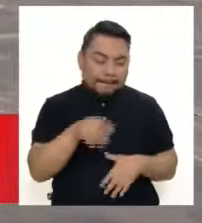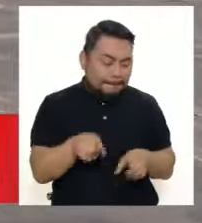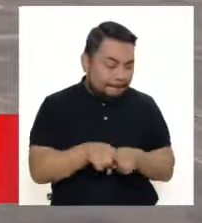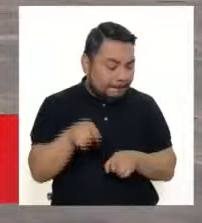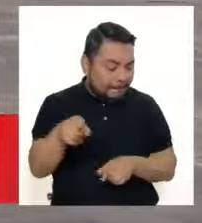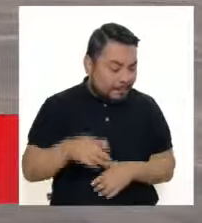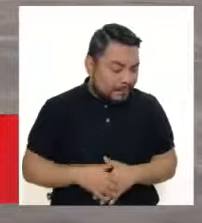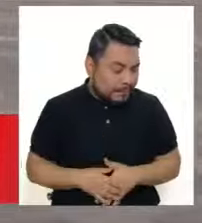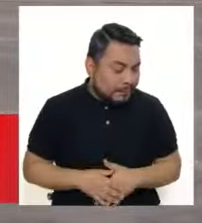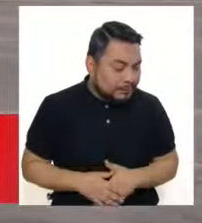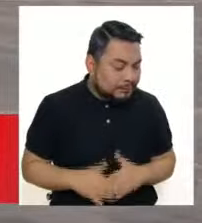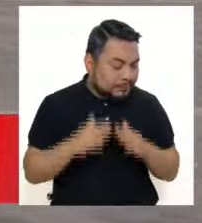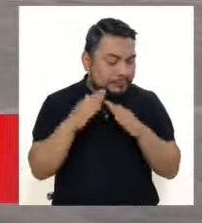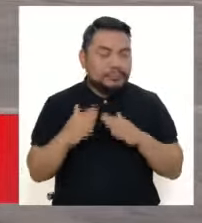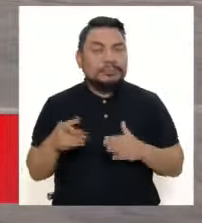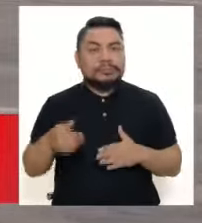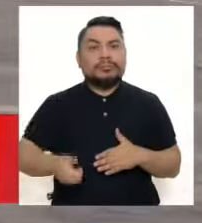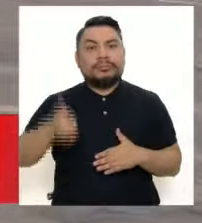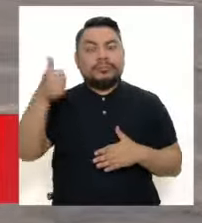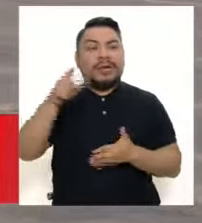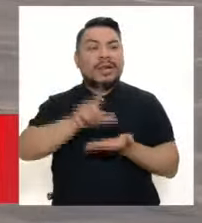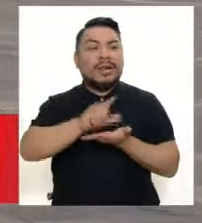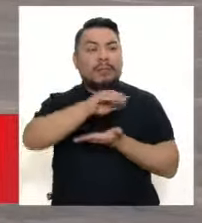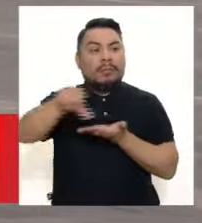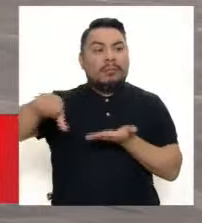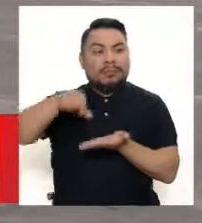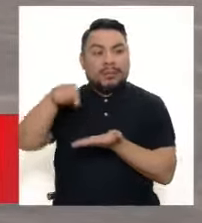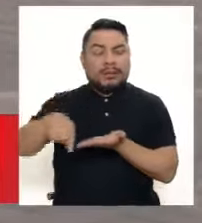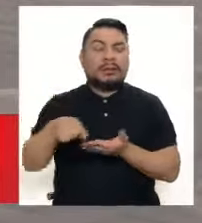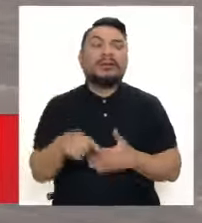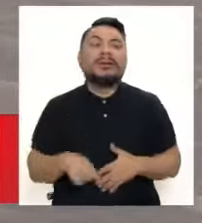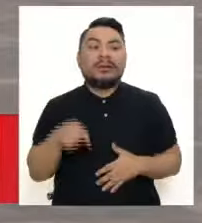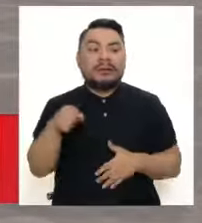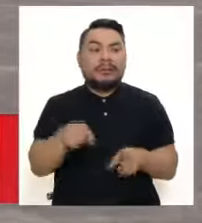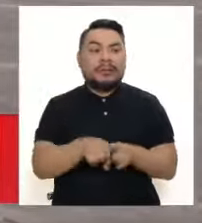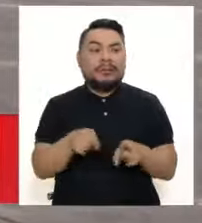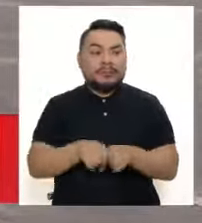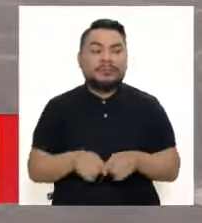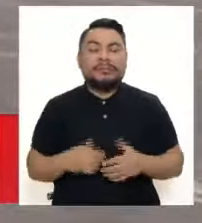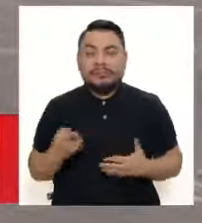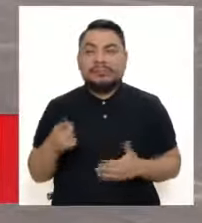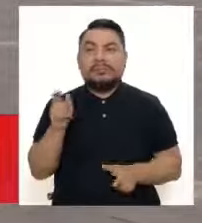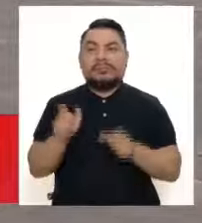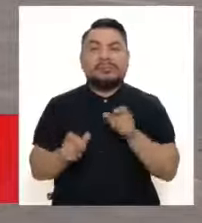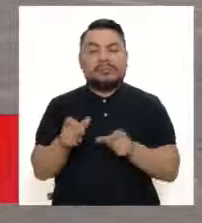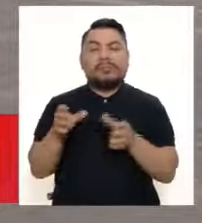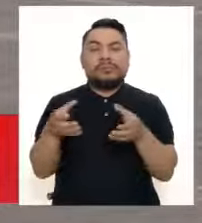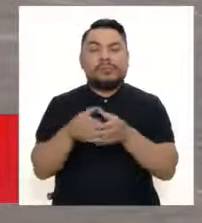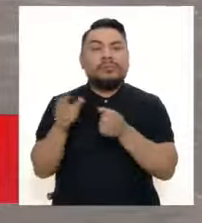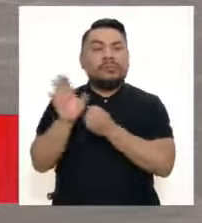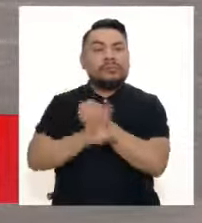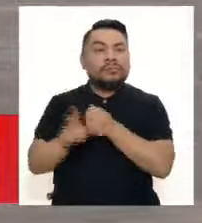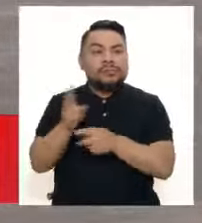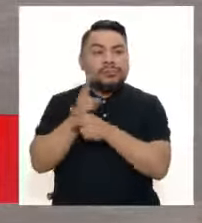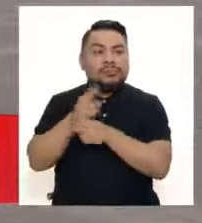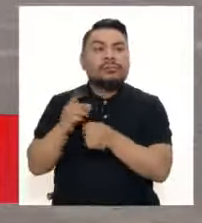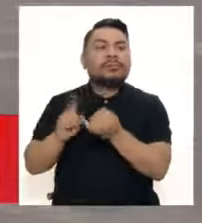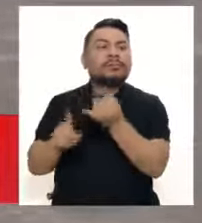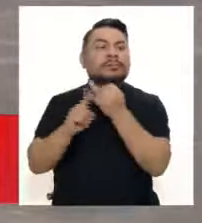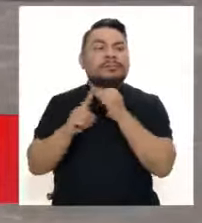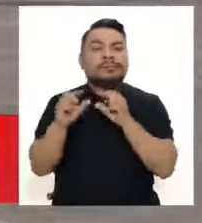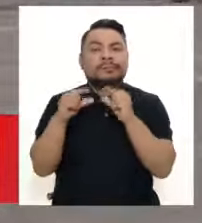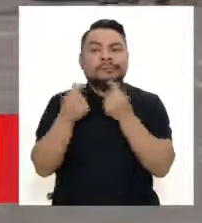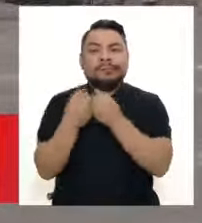en la Plaza Mayor de Lima también se están formando digamos eh personal de defensa civil y diferentes